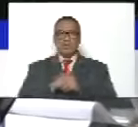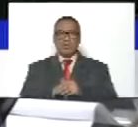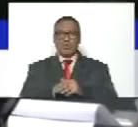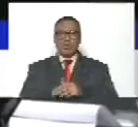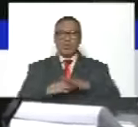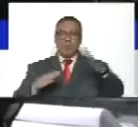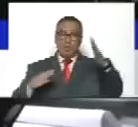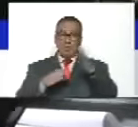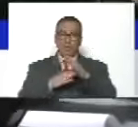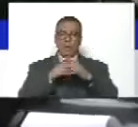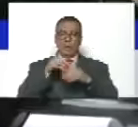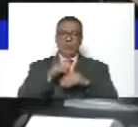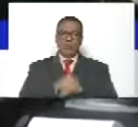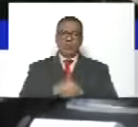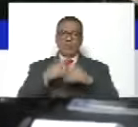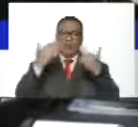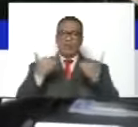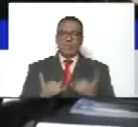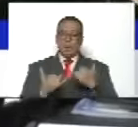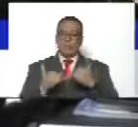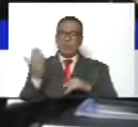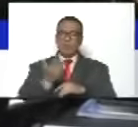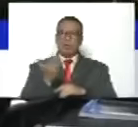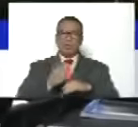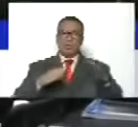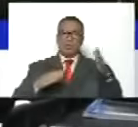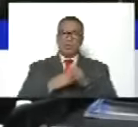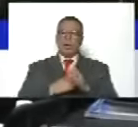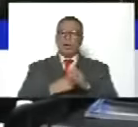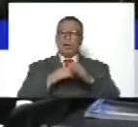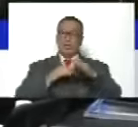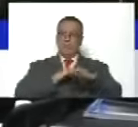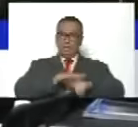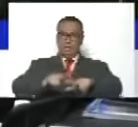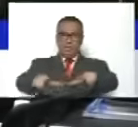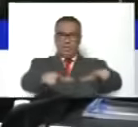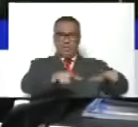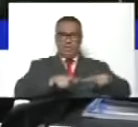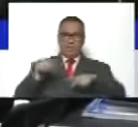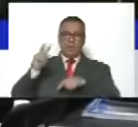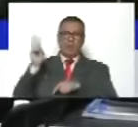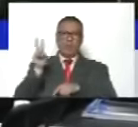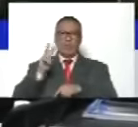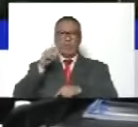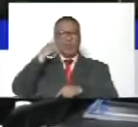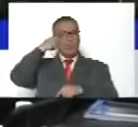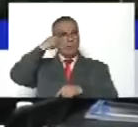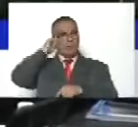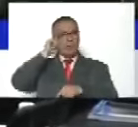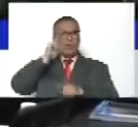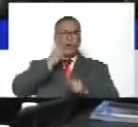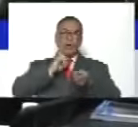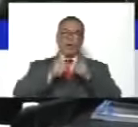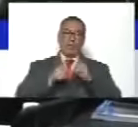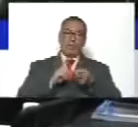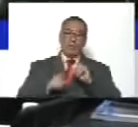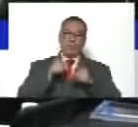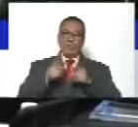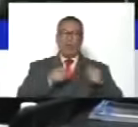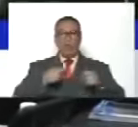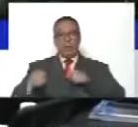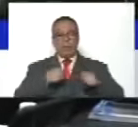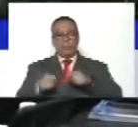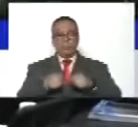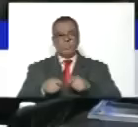fueron bloqueados, ya las sanciones y el bloqueo estaban sobre el pueblo de Venezuela, pero solo para que recordemos algunas de las